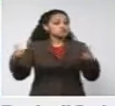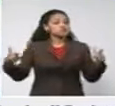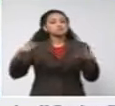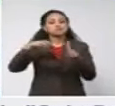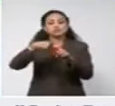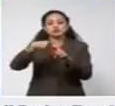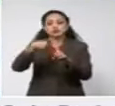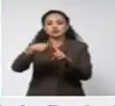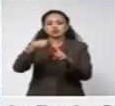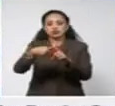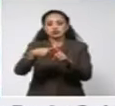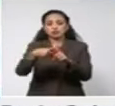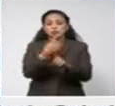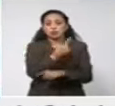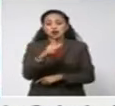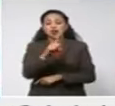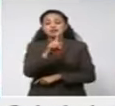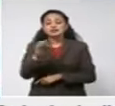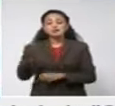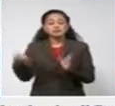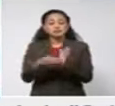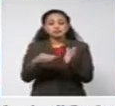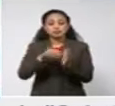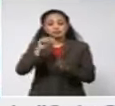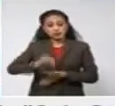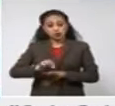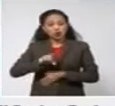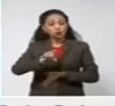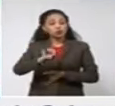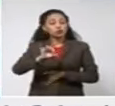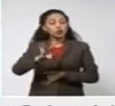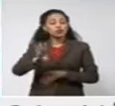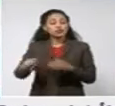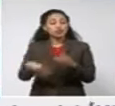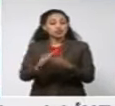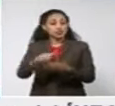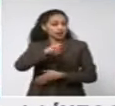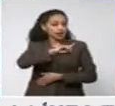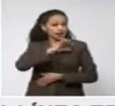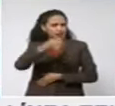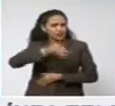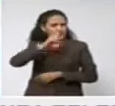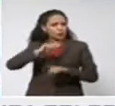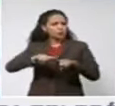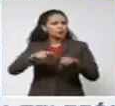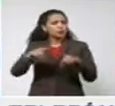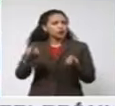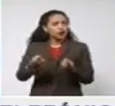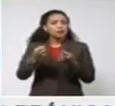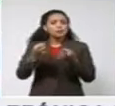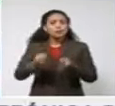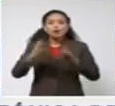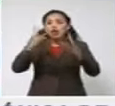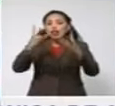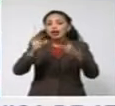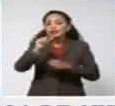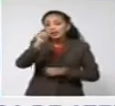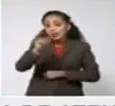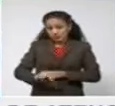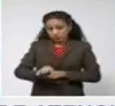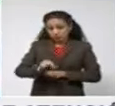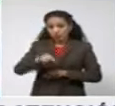positivos por cada 100.000 habitantes en los últimos 15 días. Ayer explicábamos por qué, respecto sobre todo al número de personas y el número de